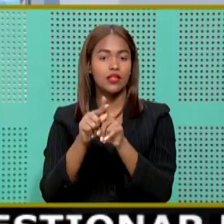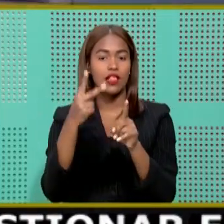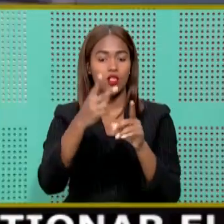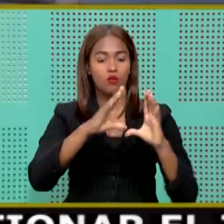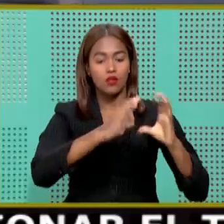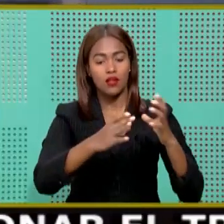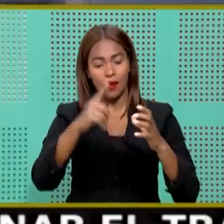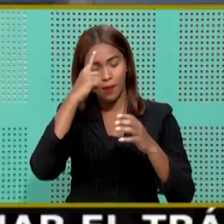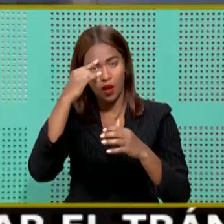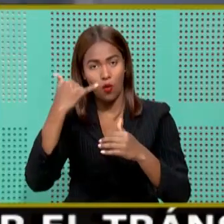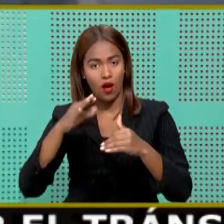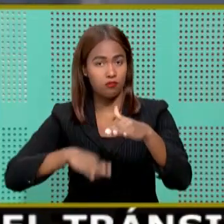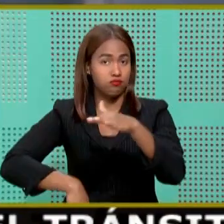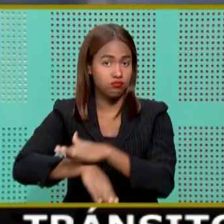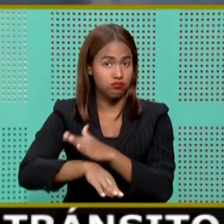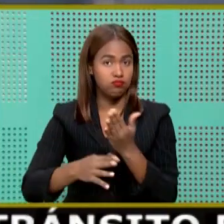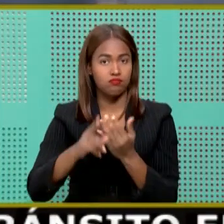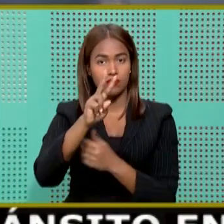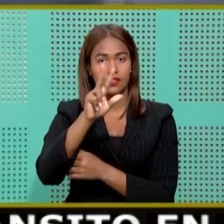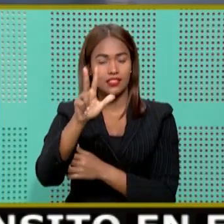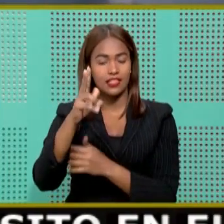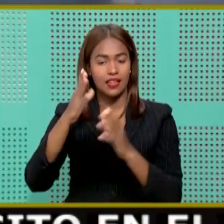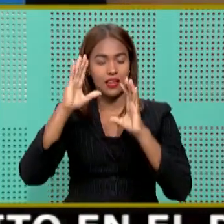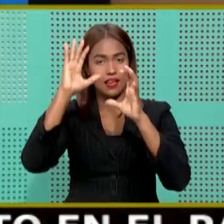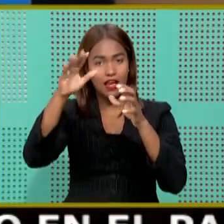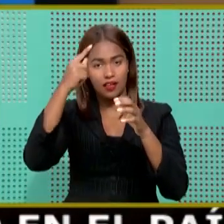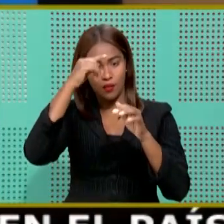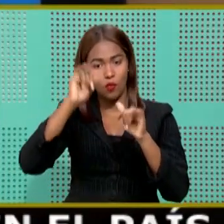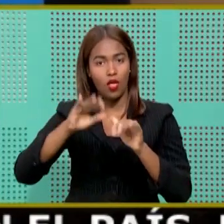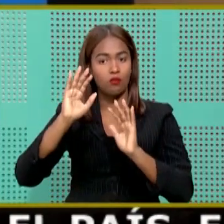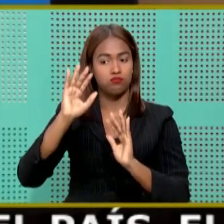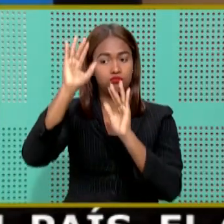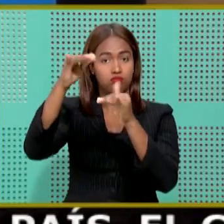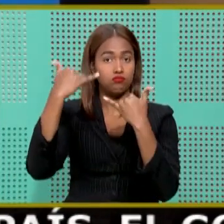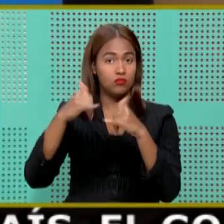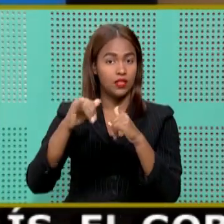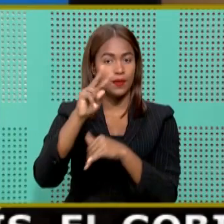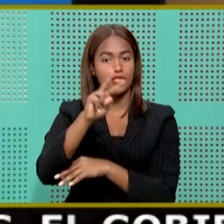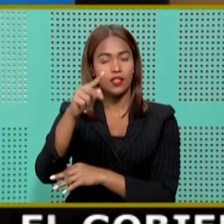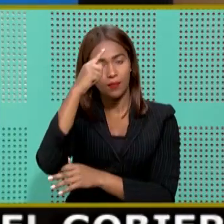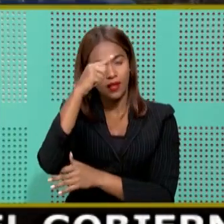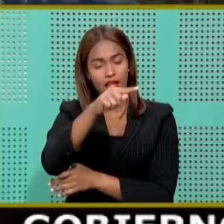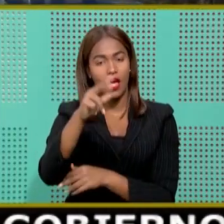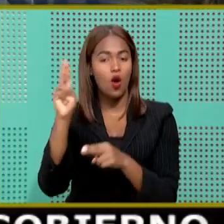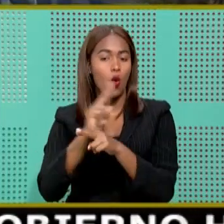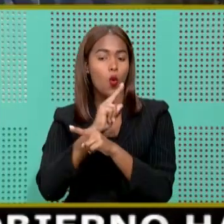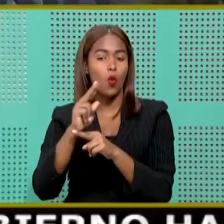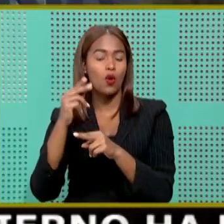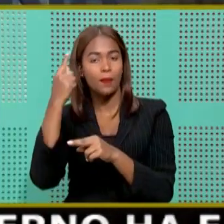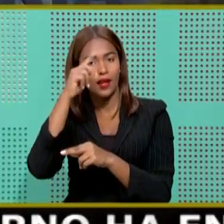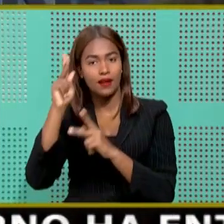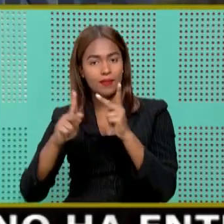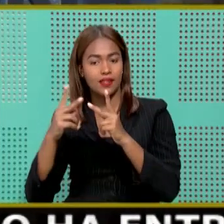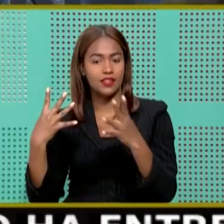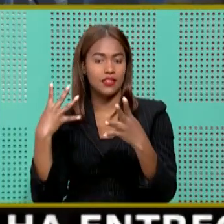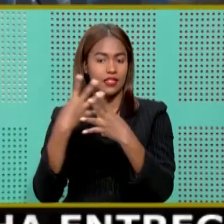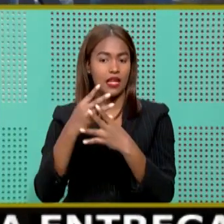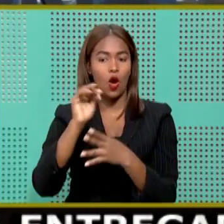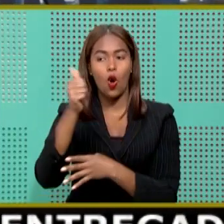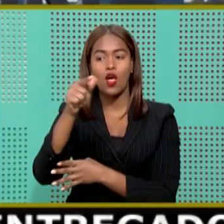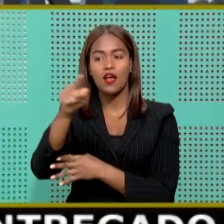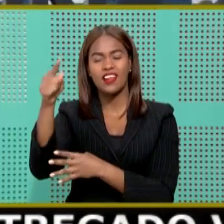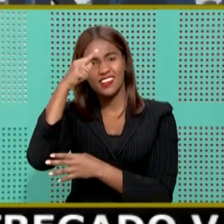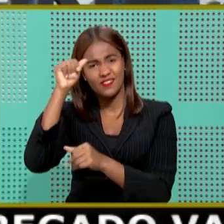de softball, 23 canchas de baloncesto, de las cuales 22 son para uso de los internos y una para los agentes. Con